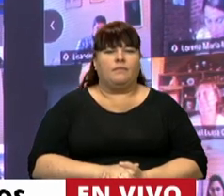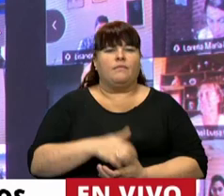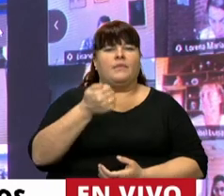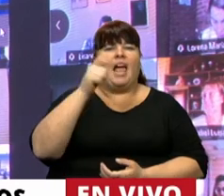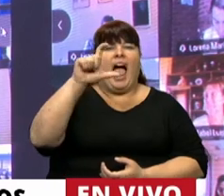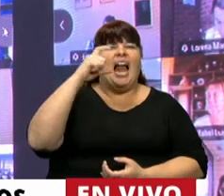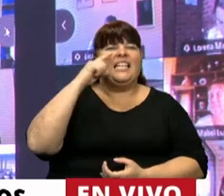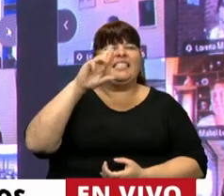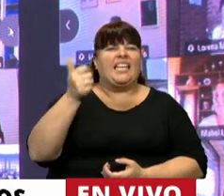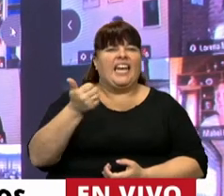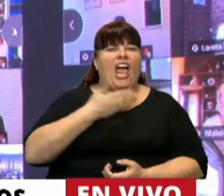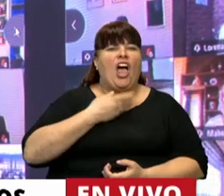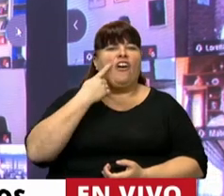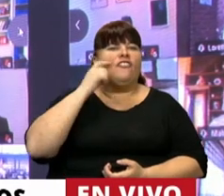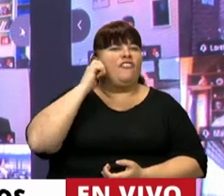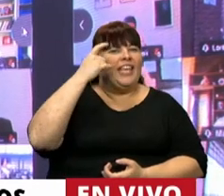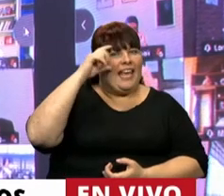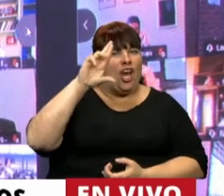Alcira Figueroa.